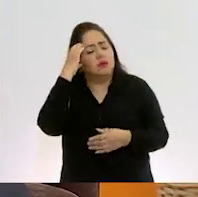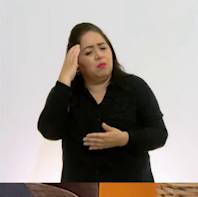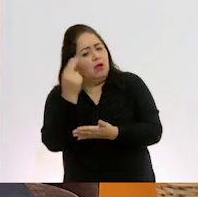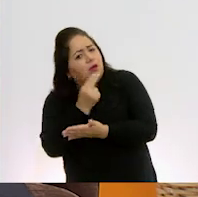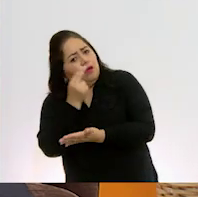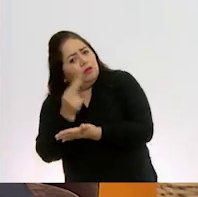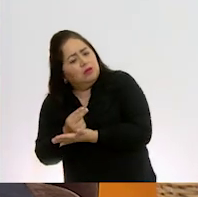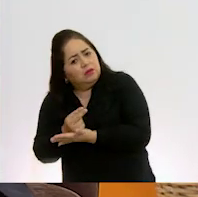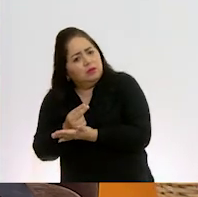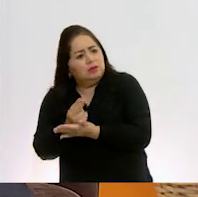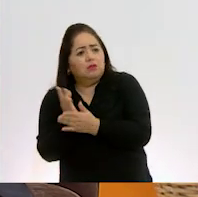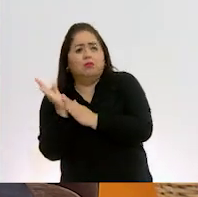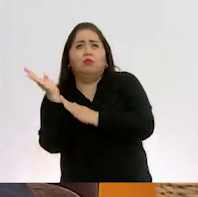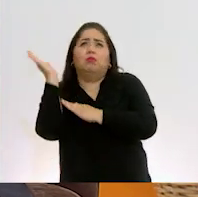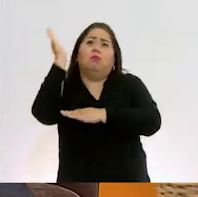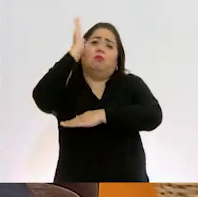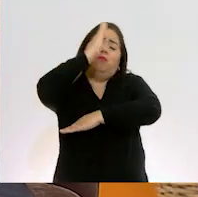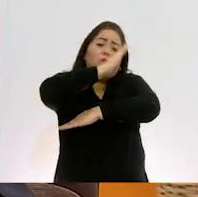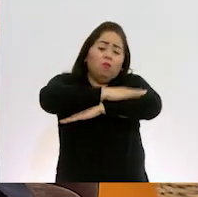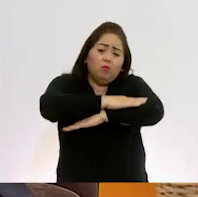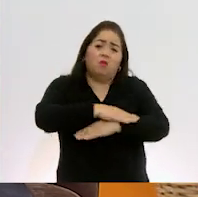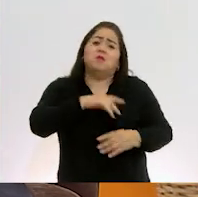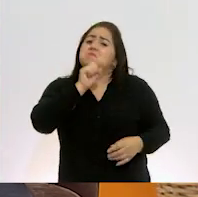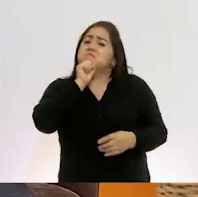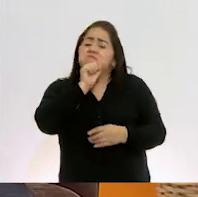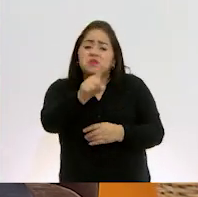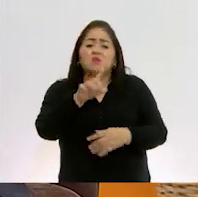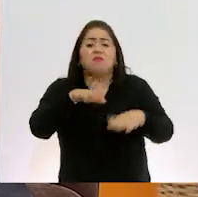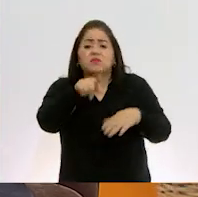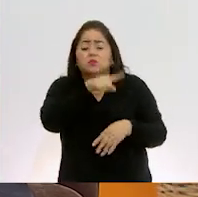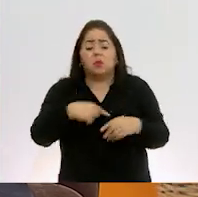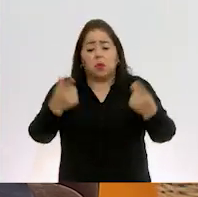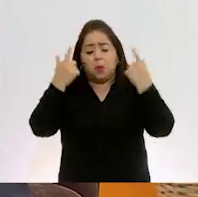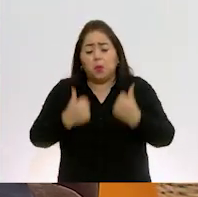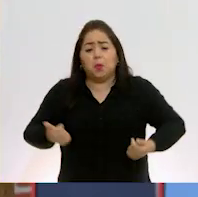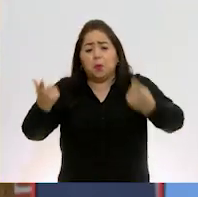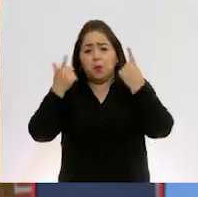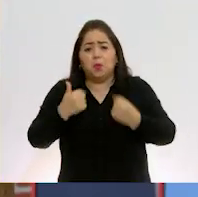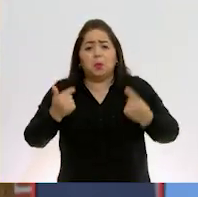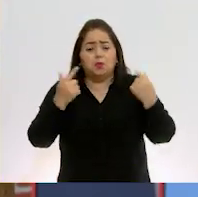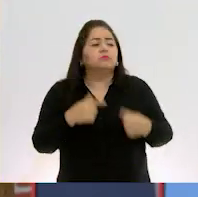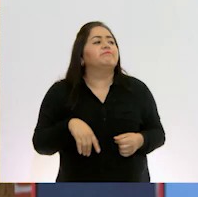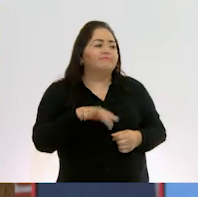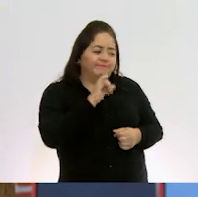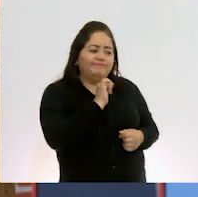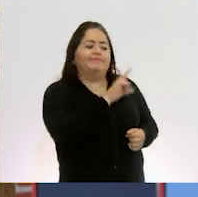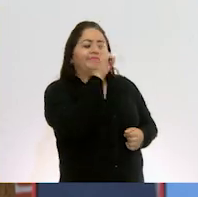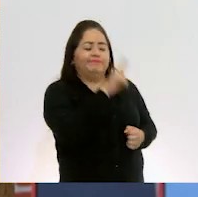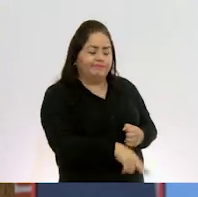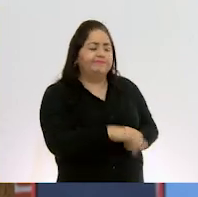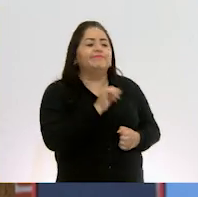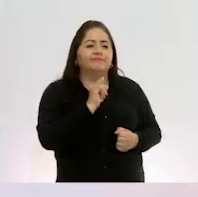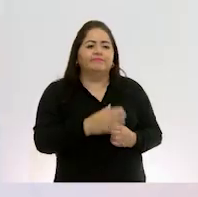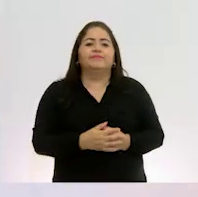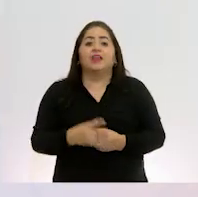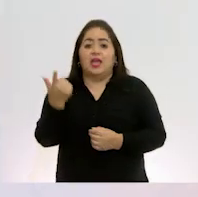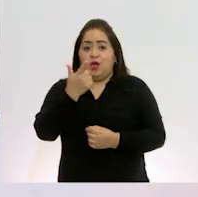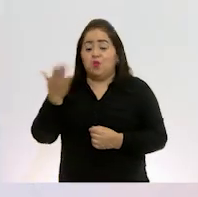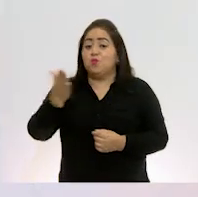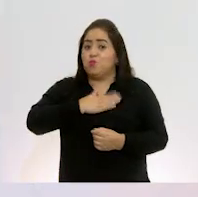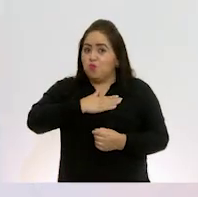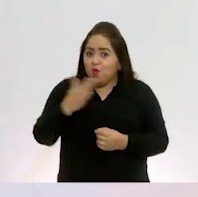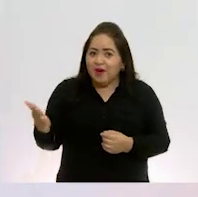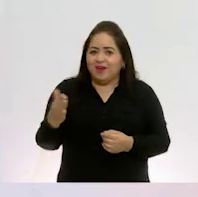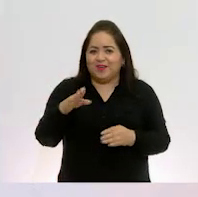acostados en nuestra cama todo el día o incluso hasta lloramos, ¿no? Sí, definitivamente. Pues qué bueno que